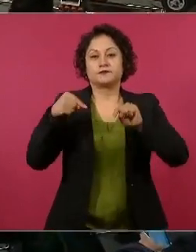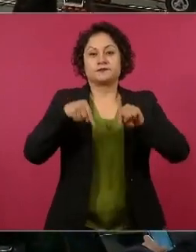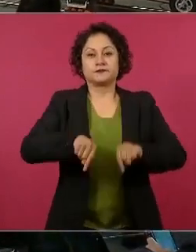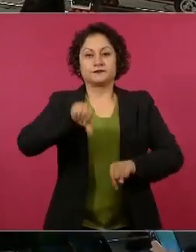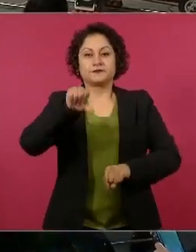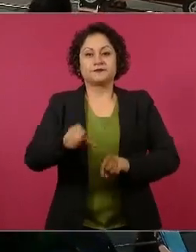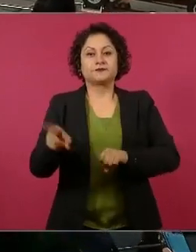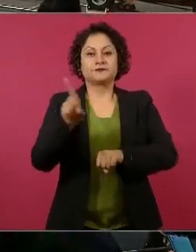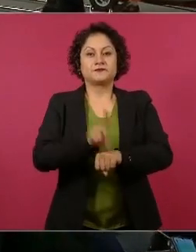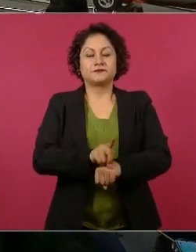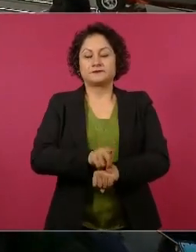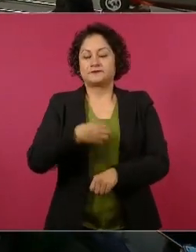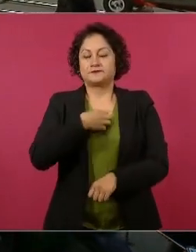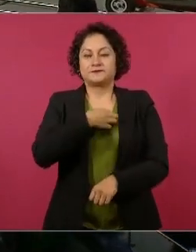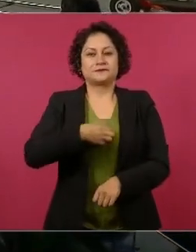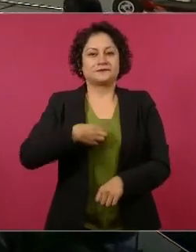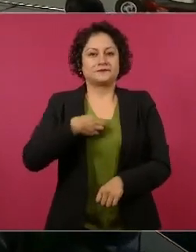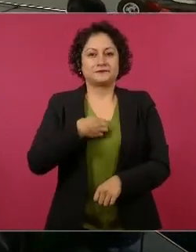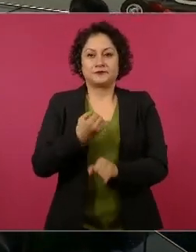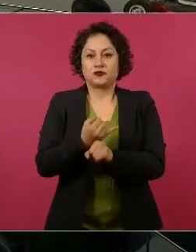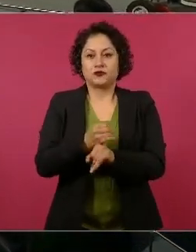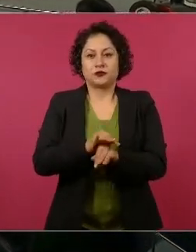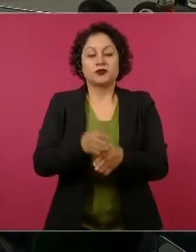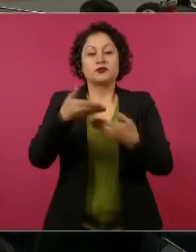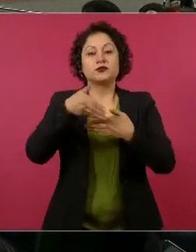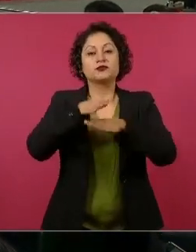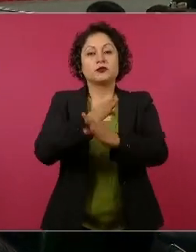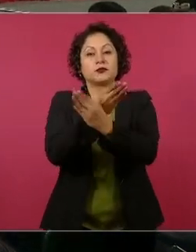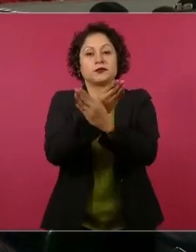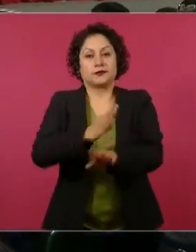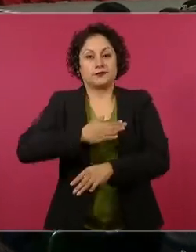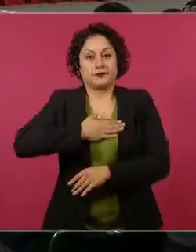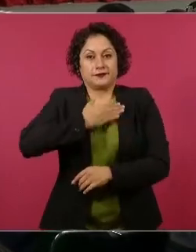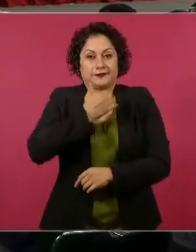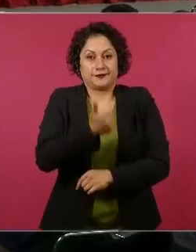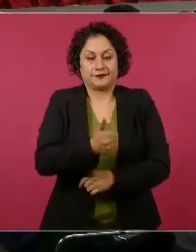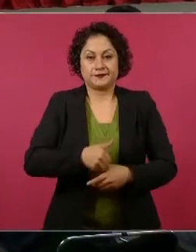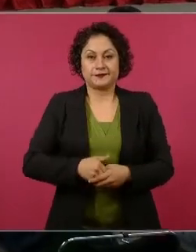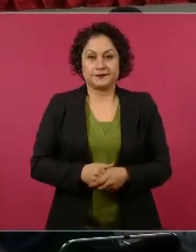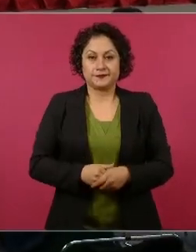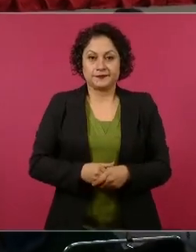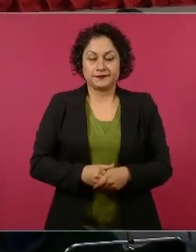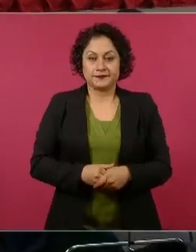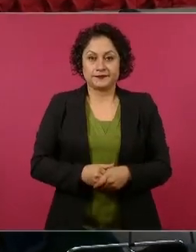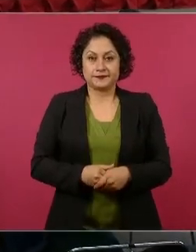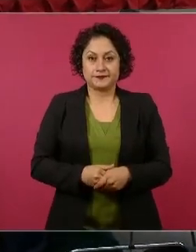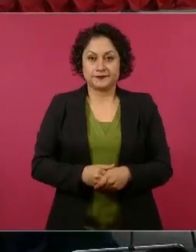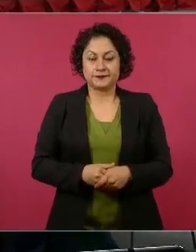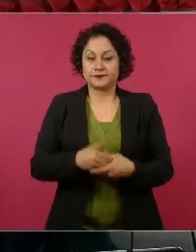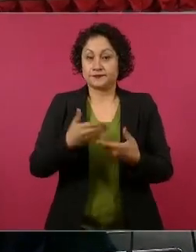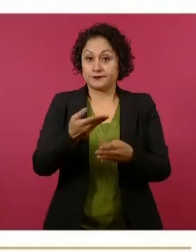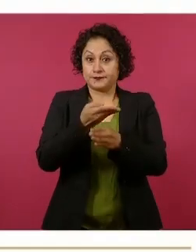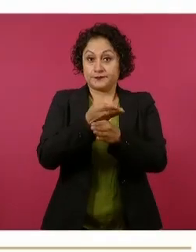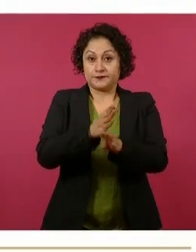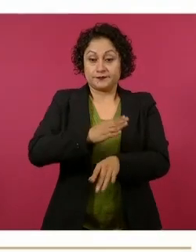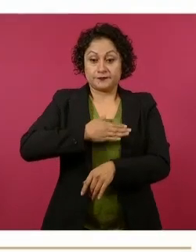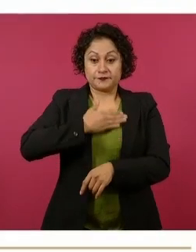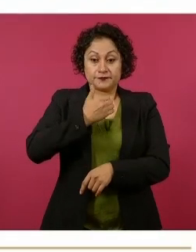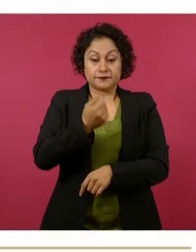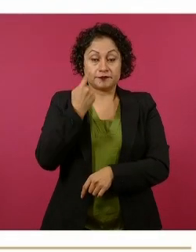Banco del Bienestar, como ya comentaba el señor presidente. La que sigue, por favor. Con la creación del Banco del Bienestar,